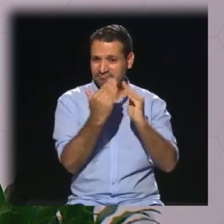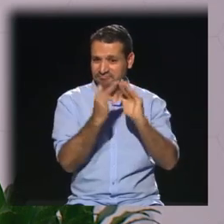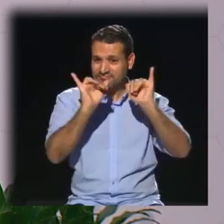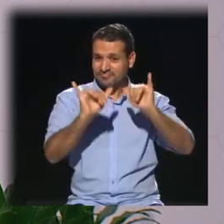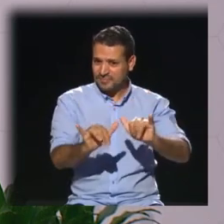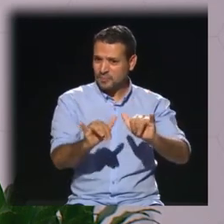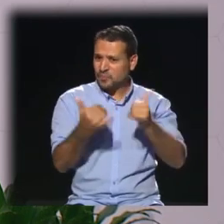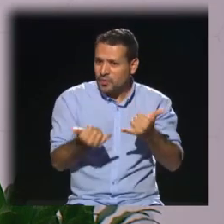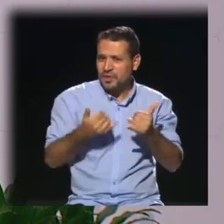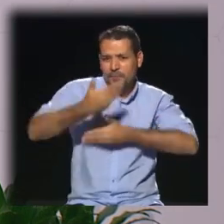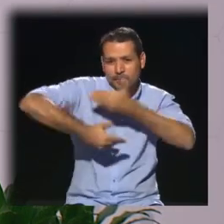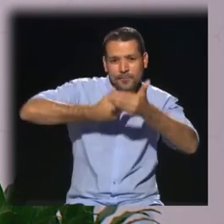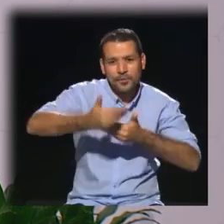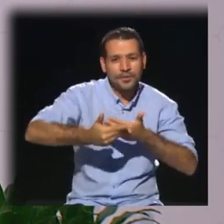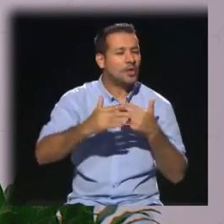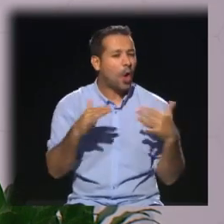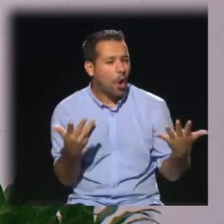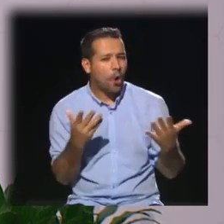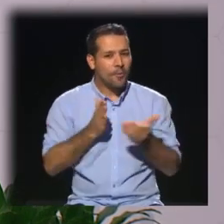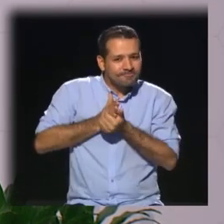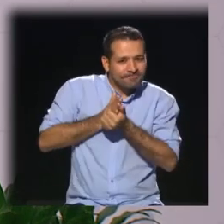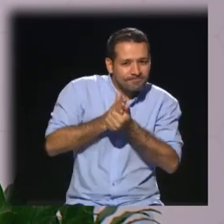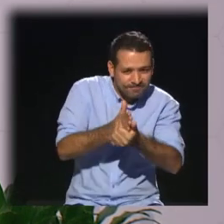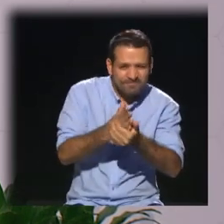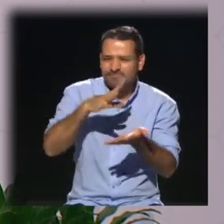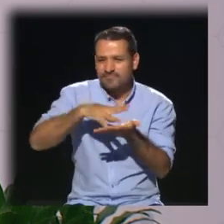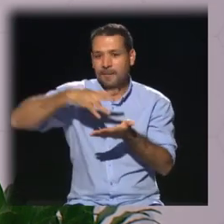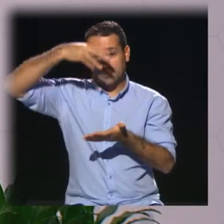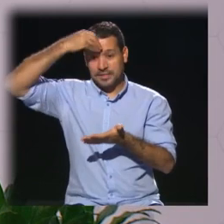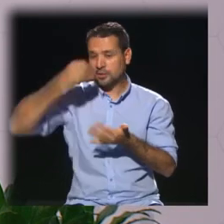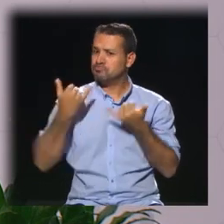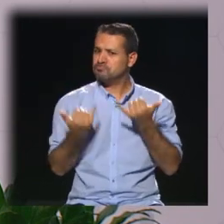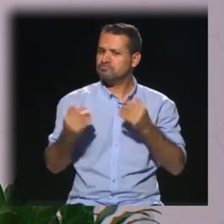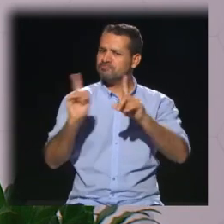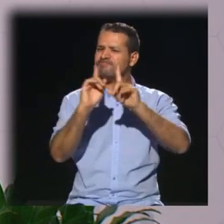también realizar esos procesos de aprendizaje. Y hay un tema que queremos